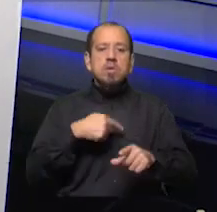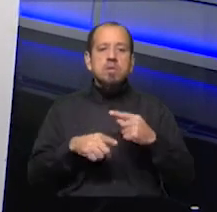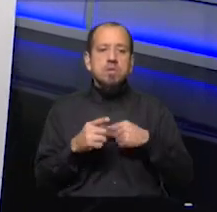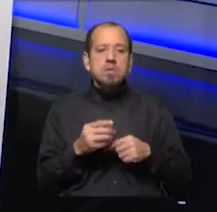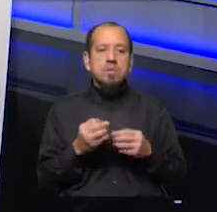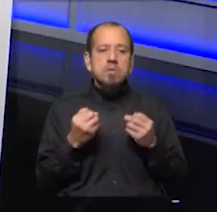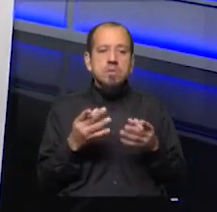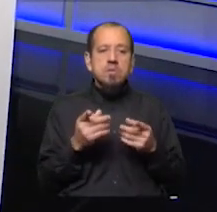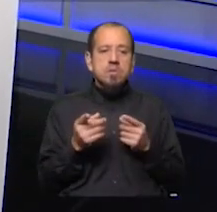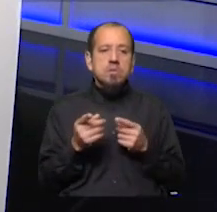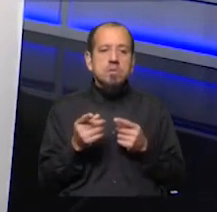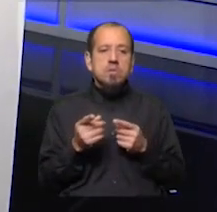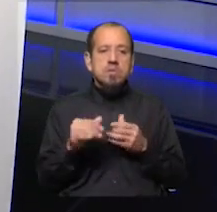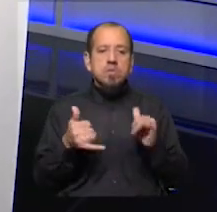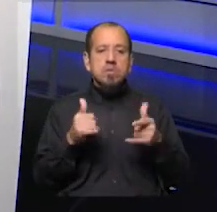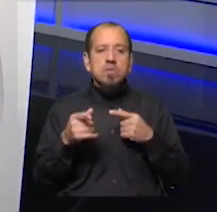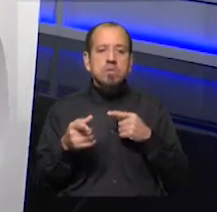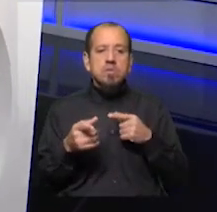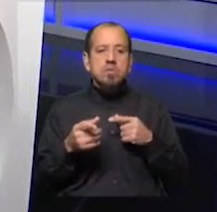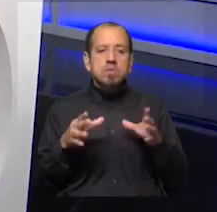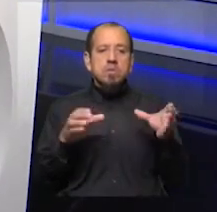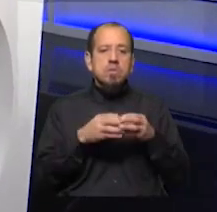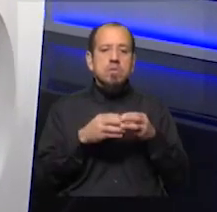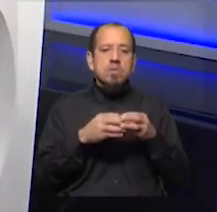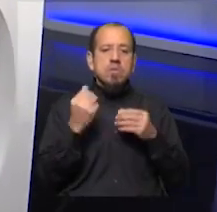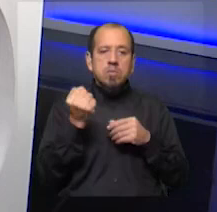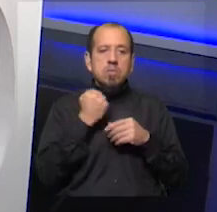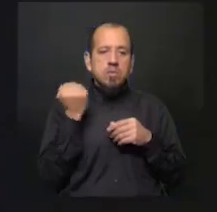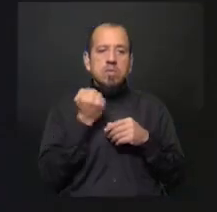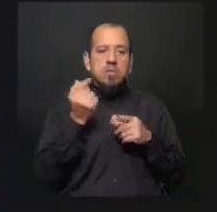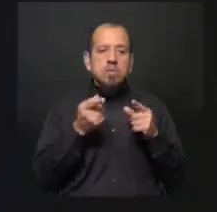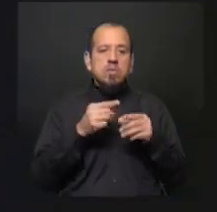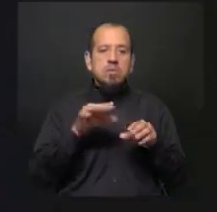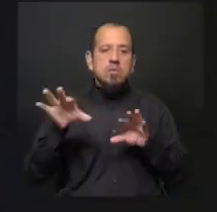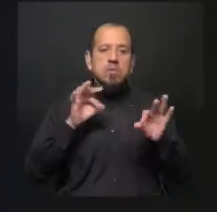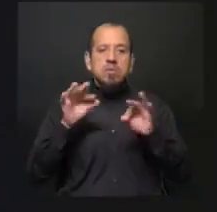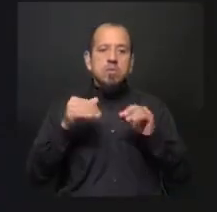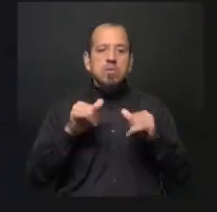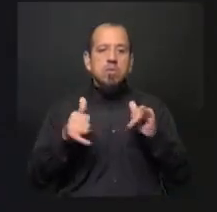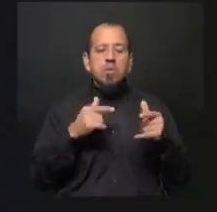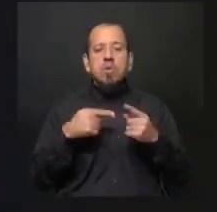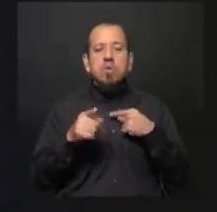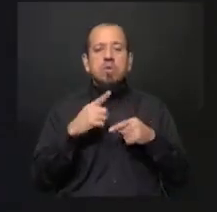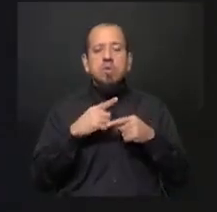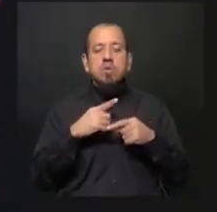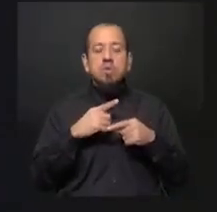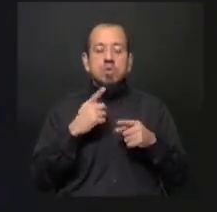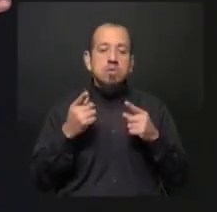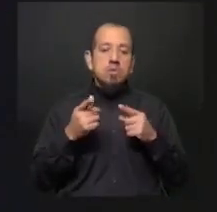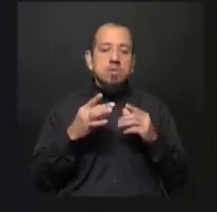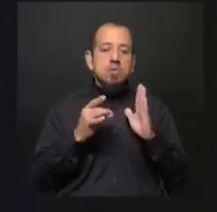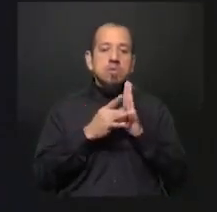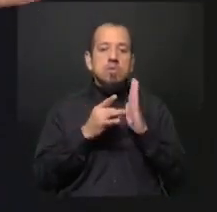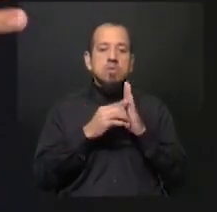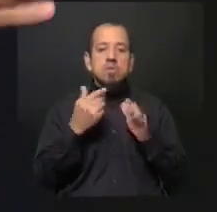o sea agarran jugadores hay equipos muy importantes y agarran jugadores que van buscando como este talentos en el